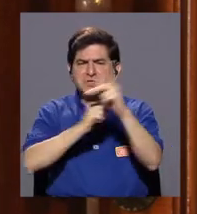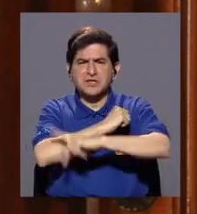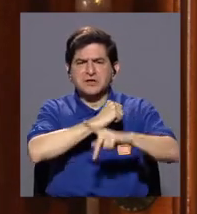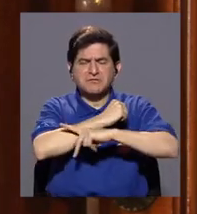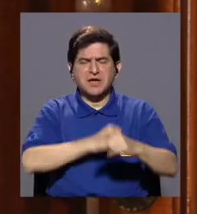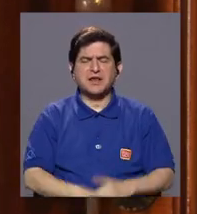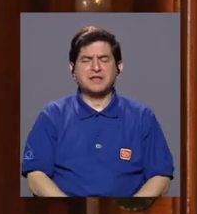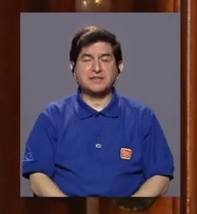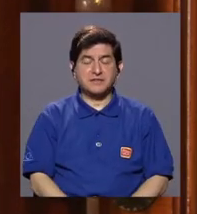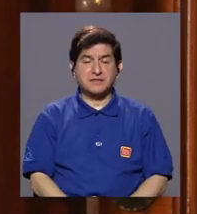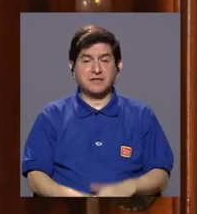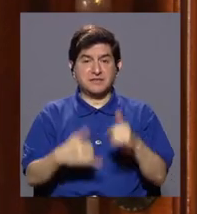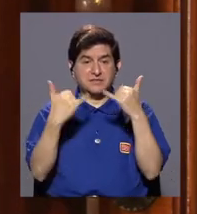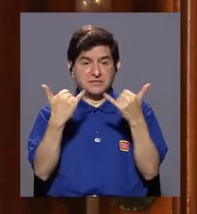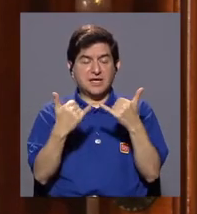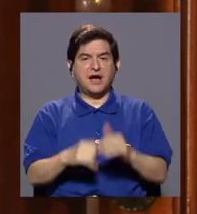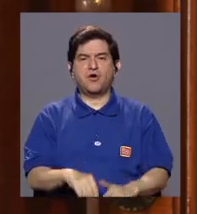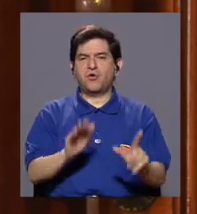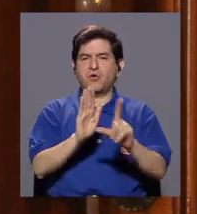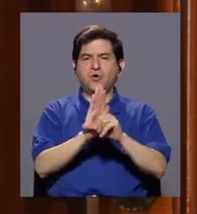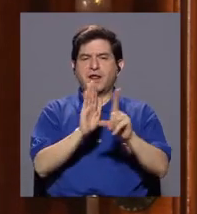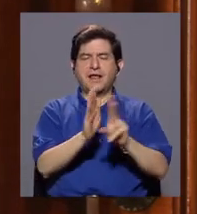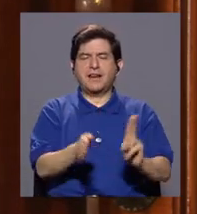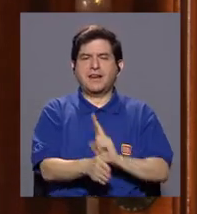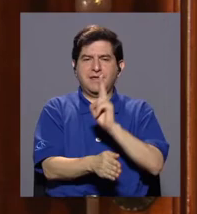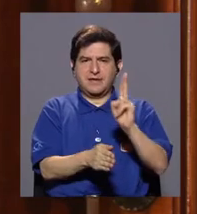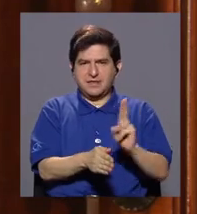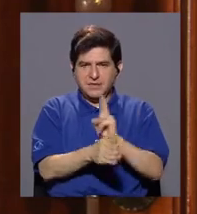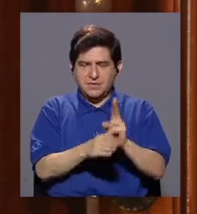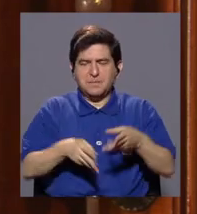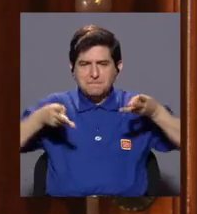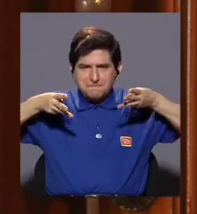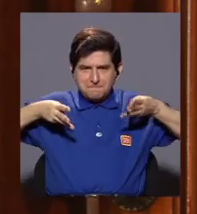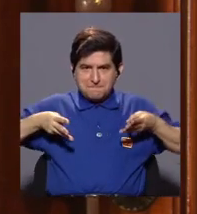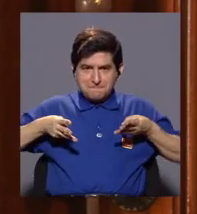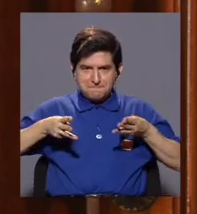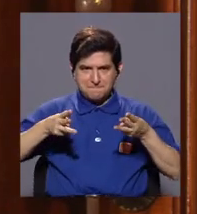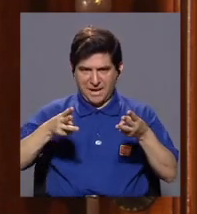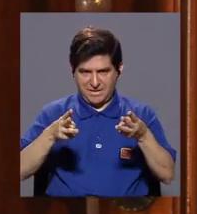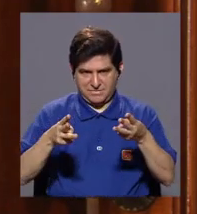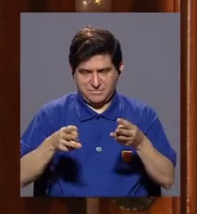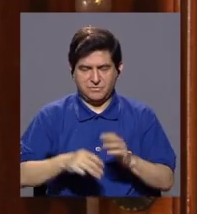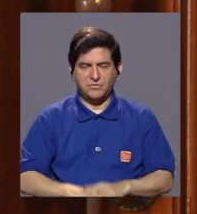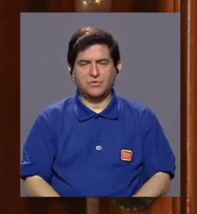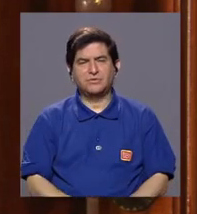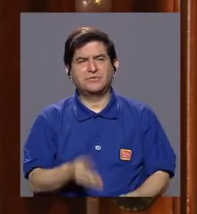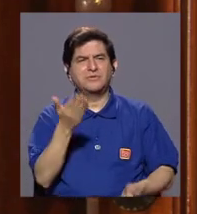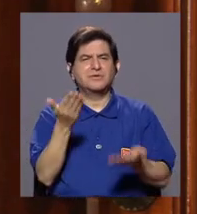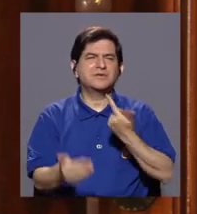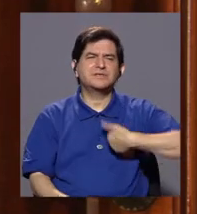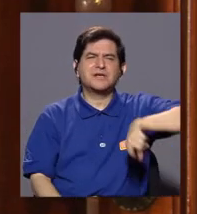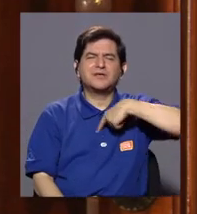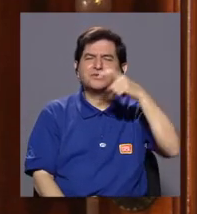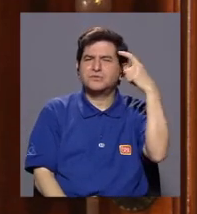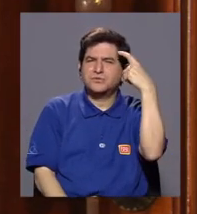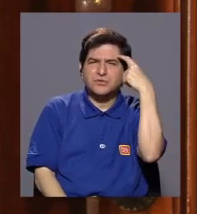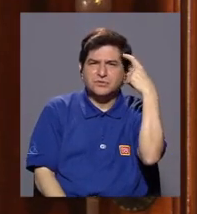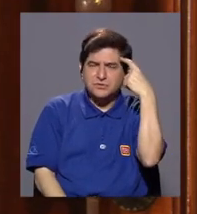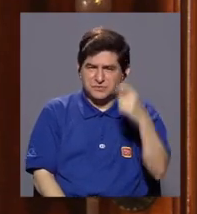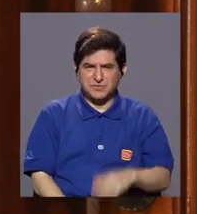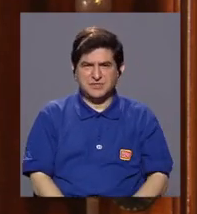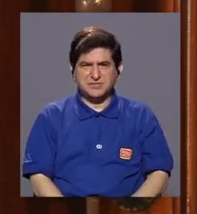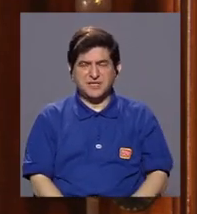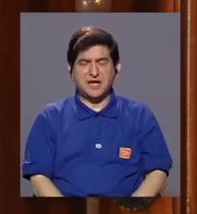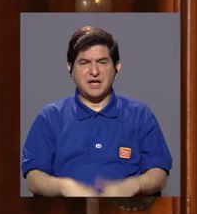han recurrido e incluso han legitimado métodos que pensábamos